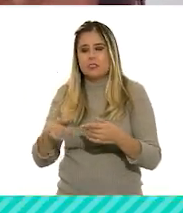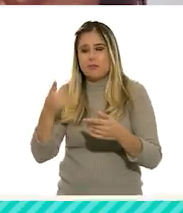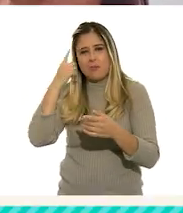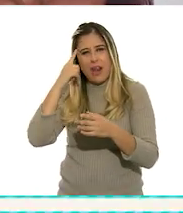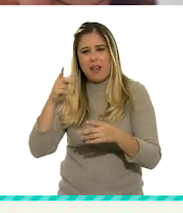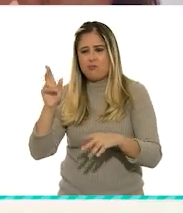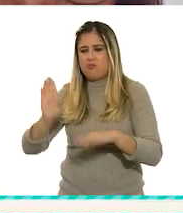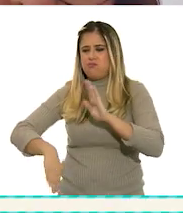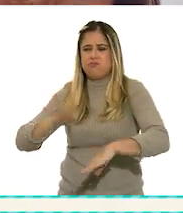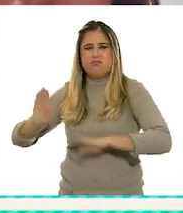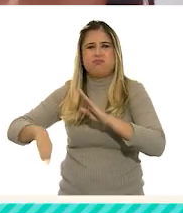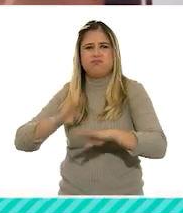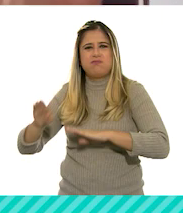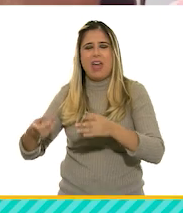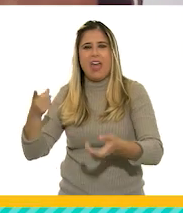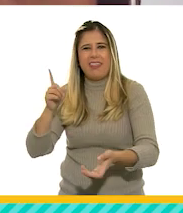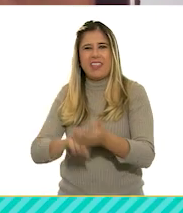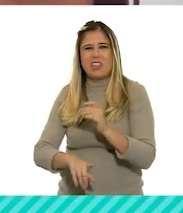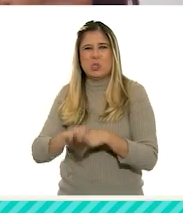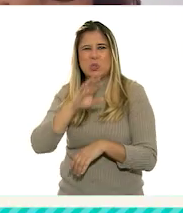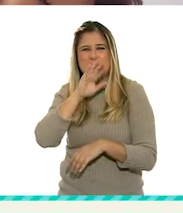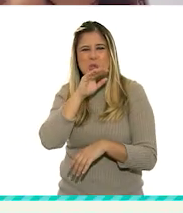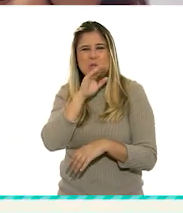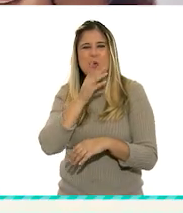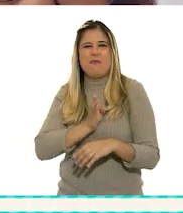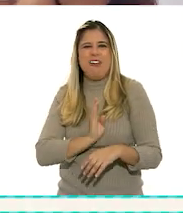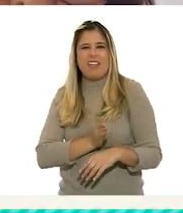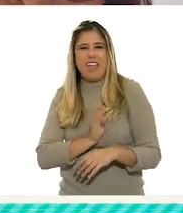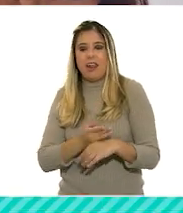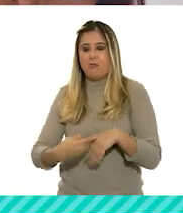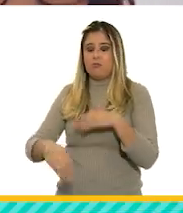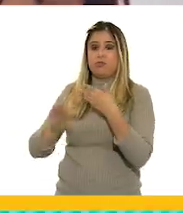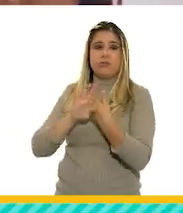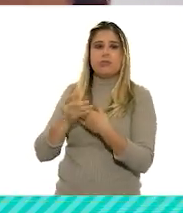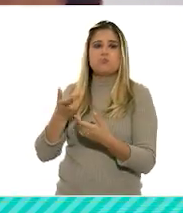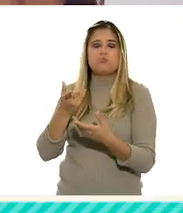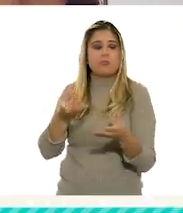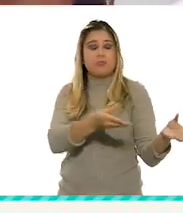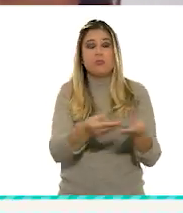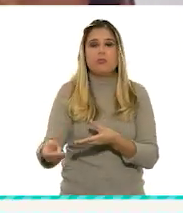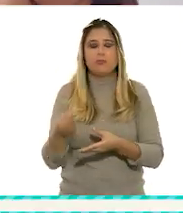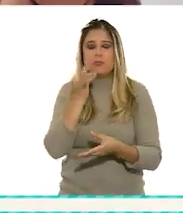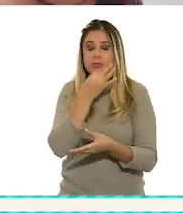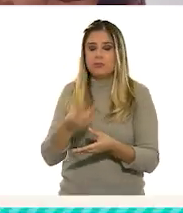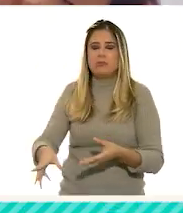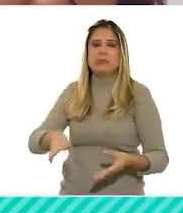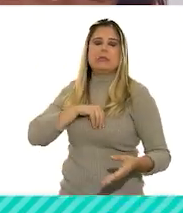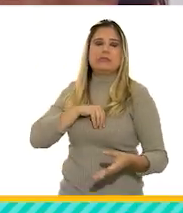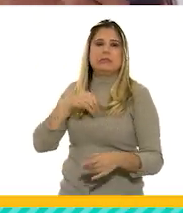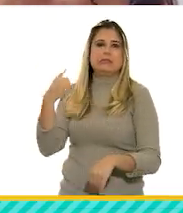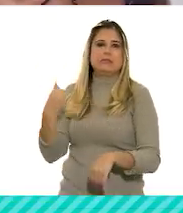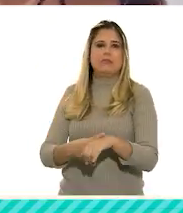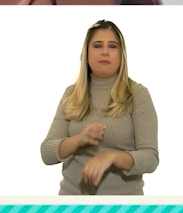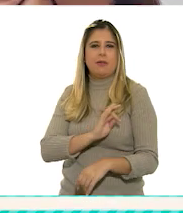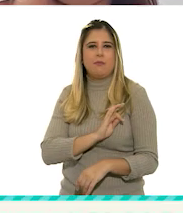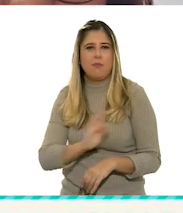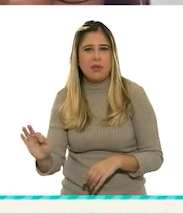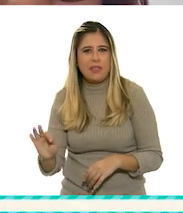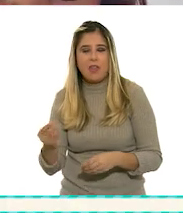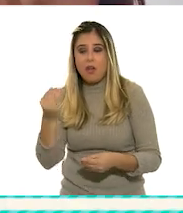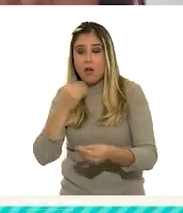completo esos microorganismos que van a dañar a nuestro cuerpo. Y por el contrario, cuando nos